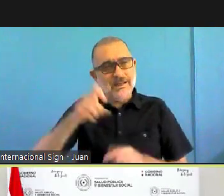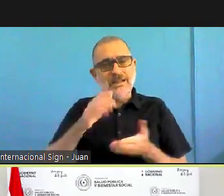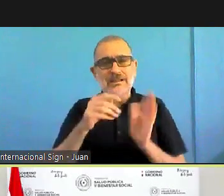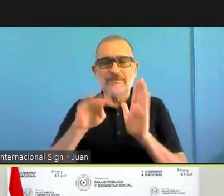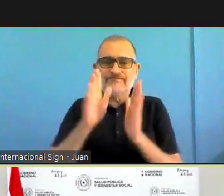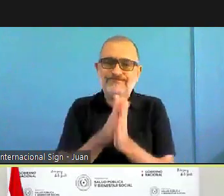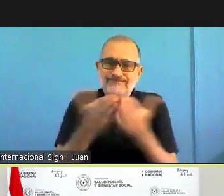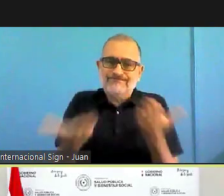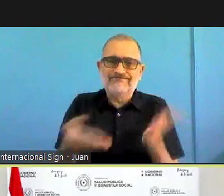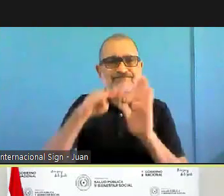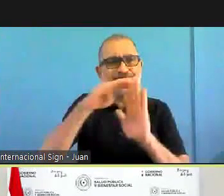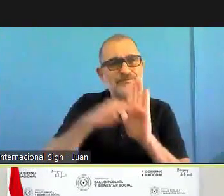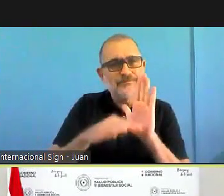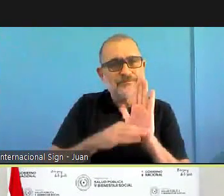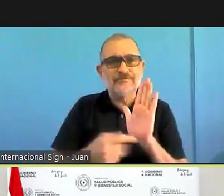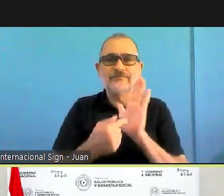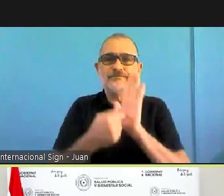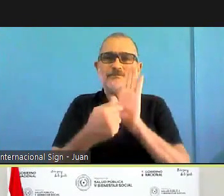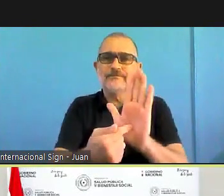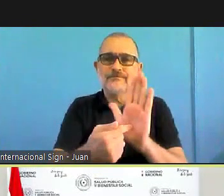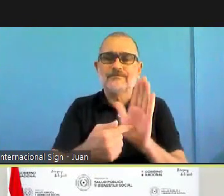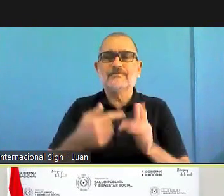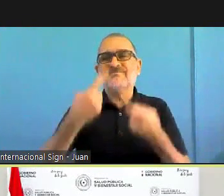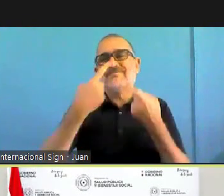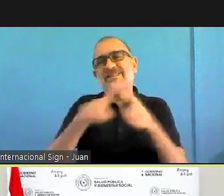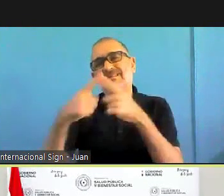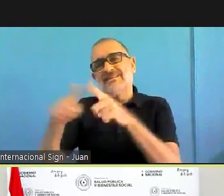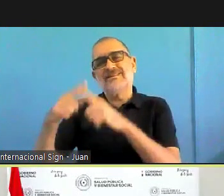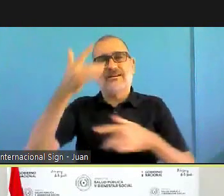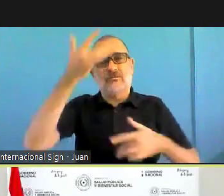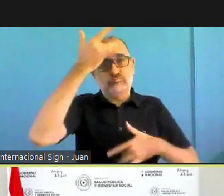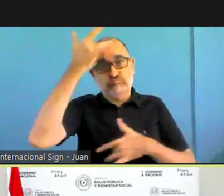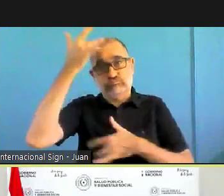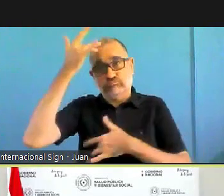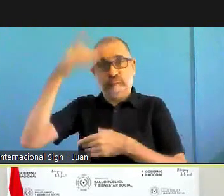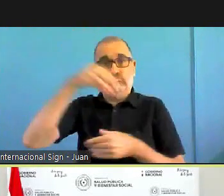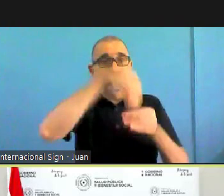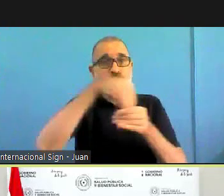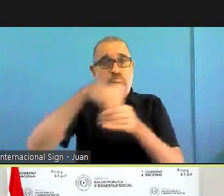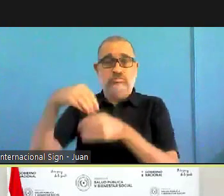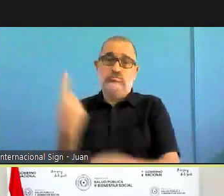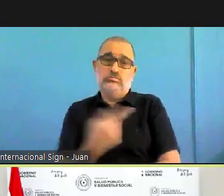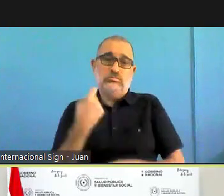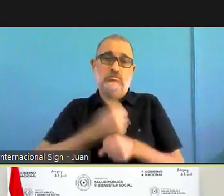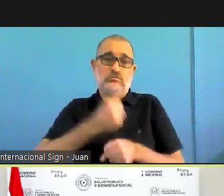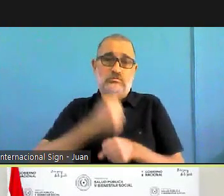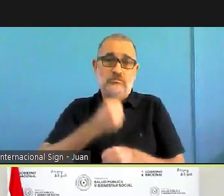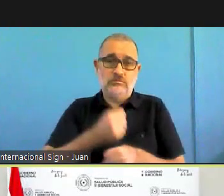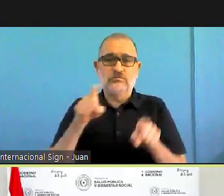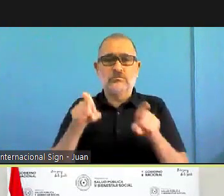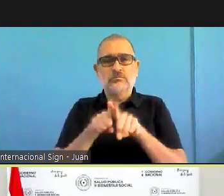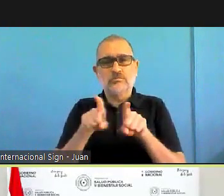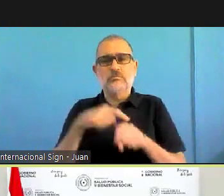pandemia. Siguiente. Diferentes documentos, diferentes resoluciones para reordenar el servicio de salud,